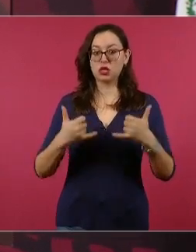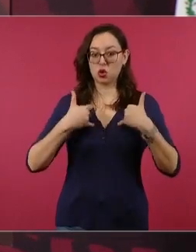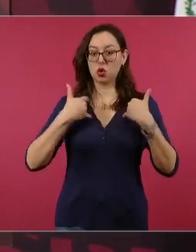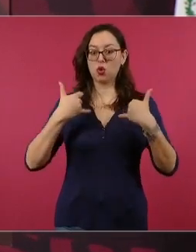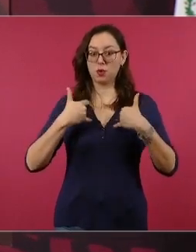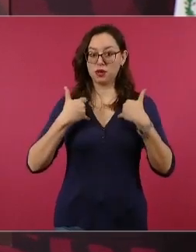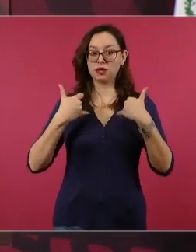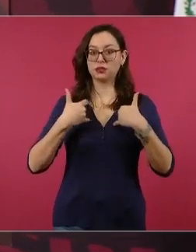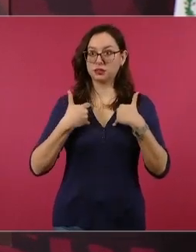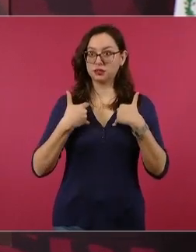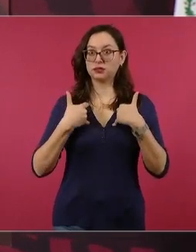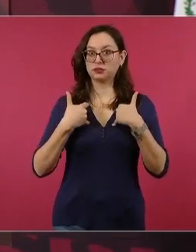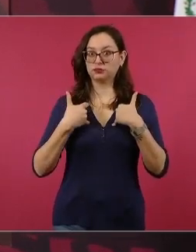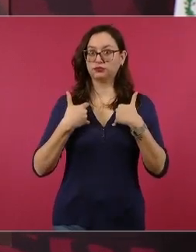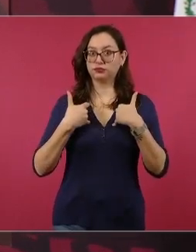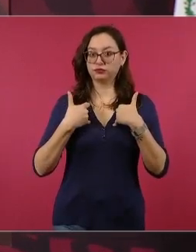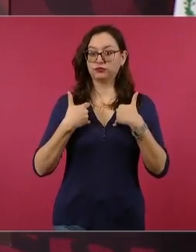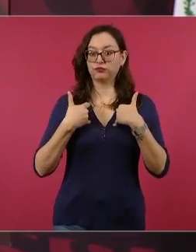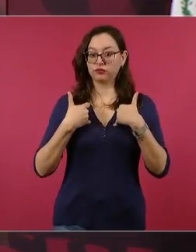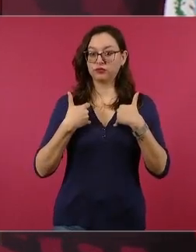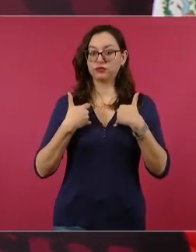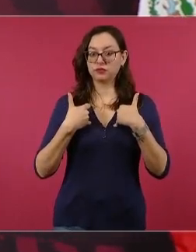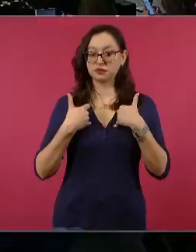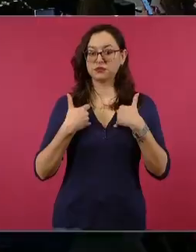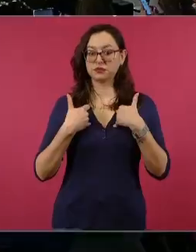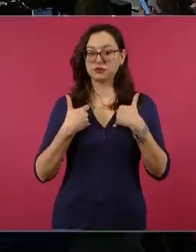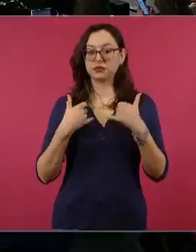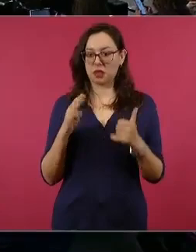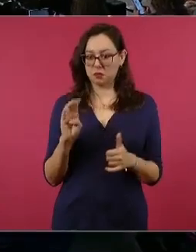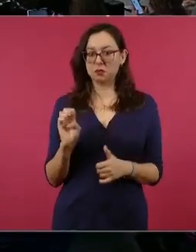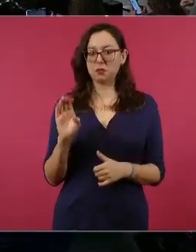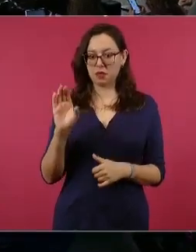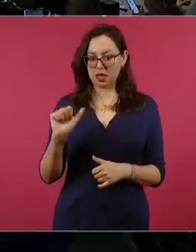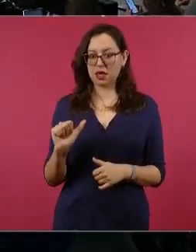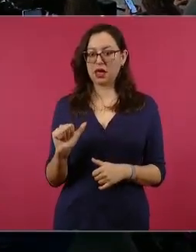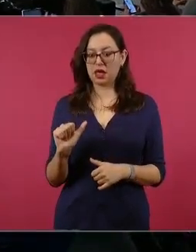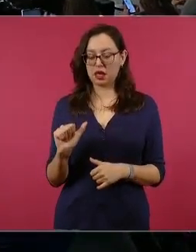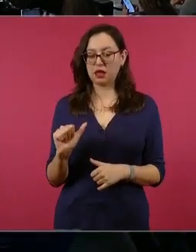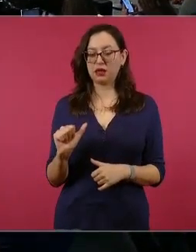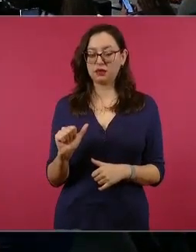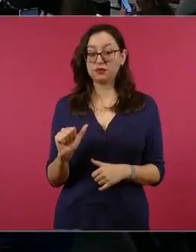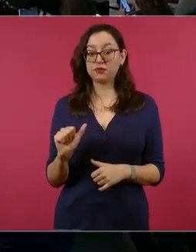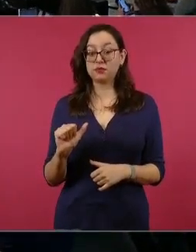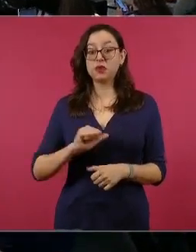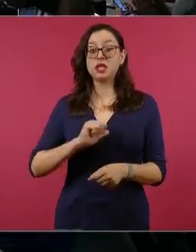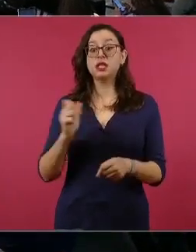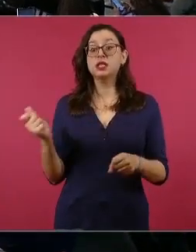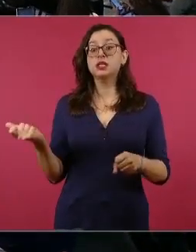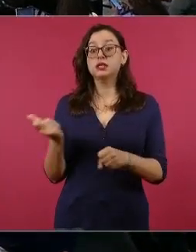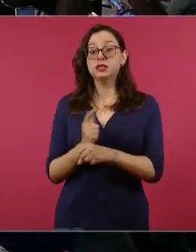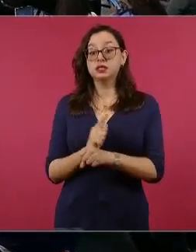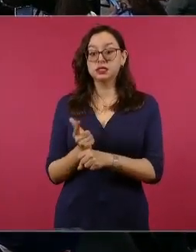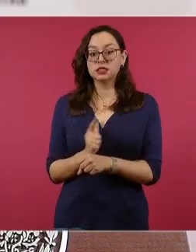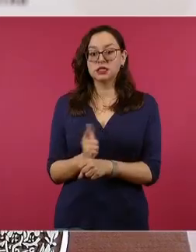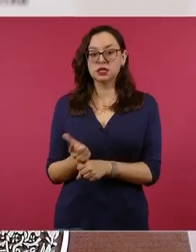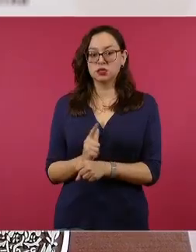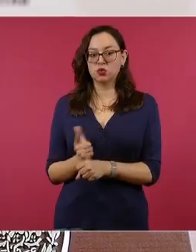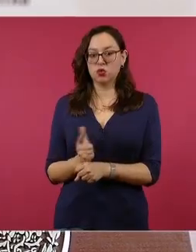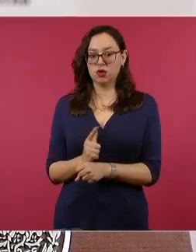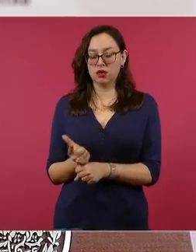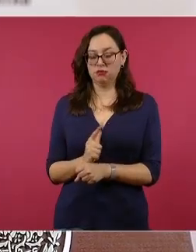600 mil, ¿sí?, becarios de nivel superior,